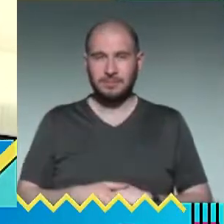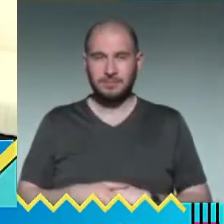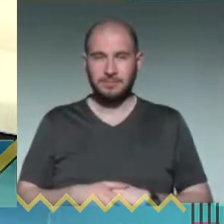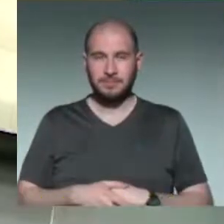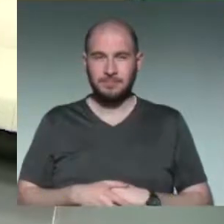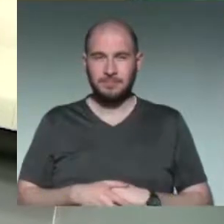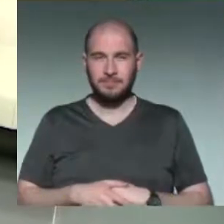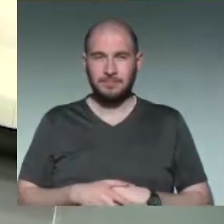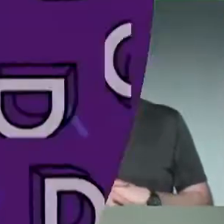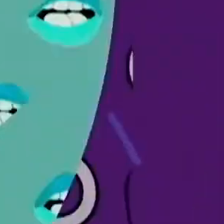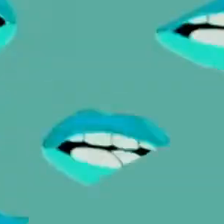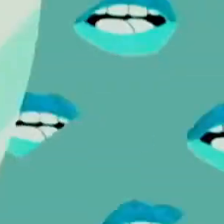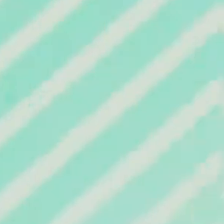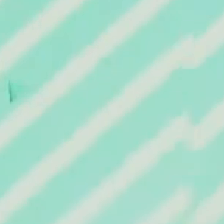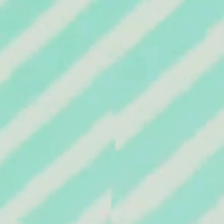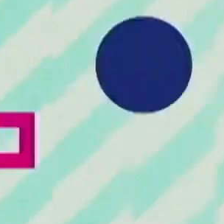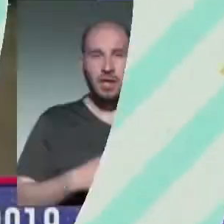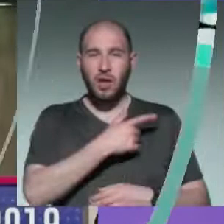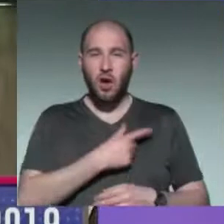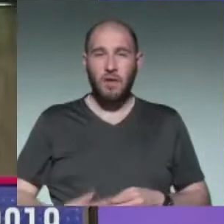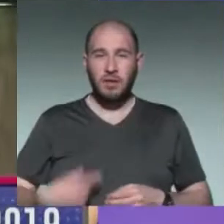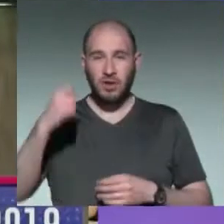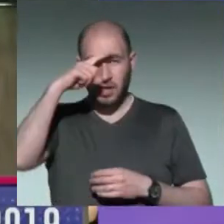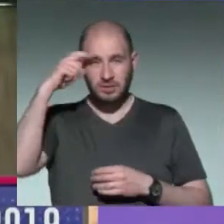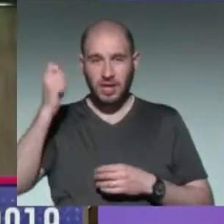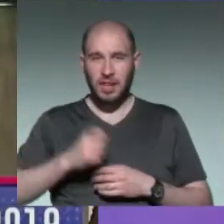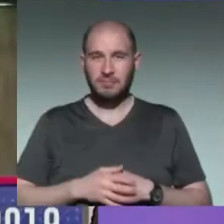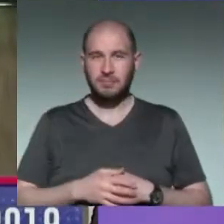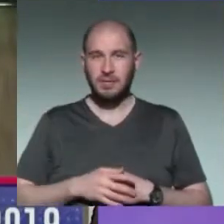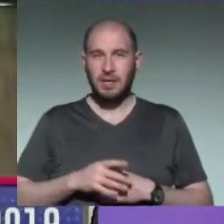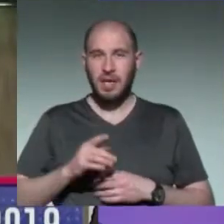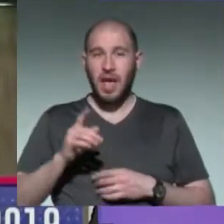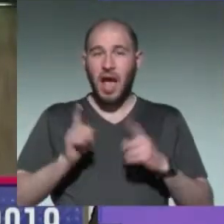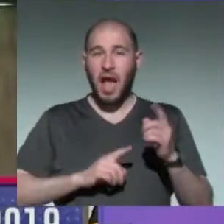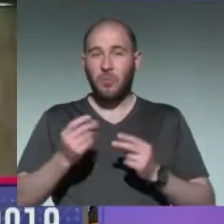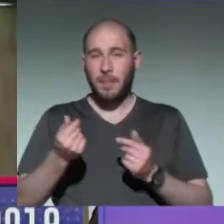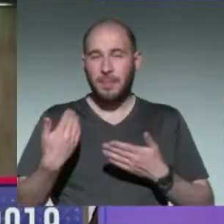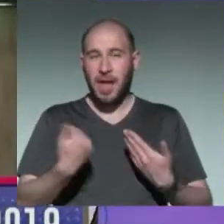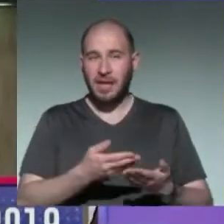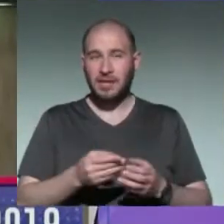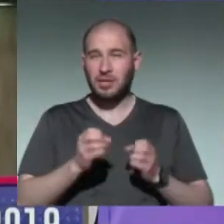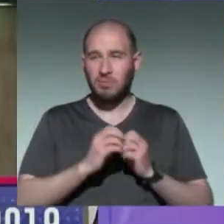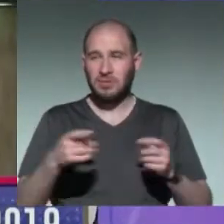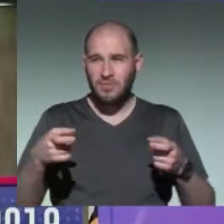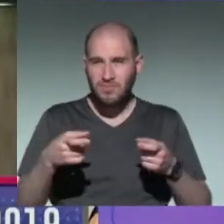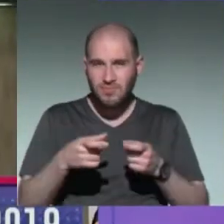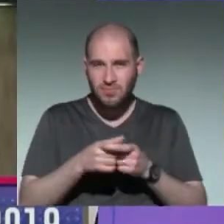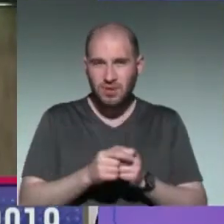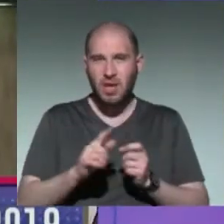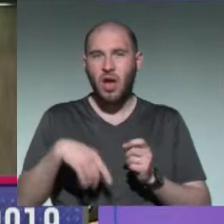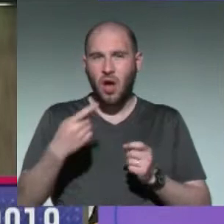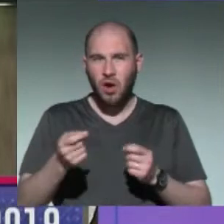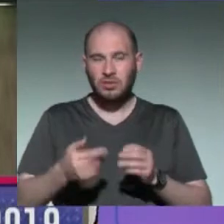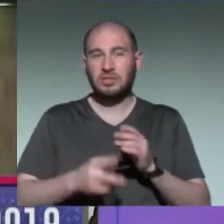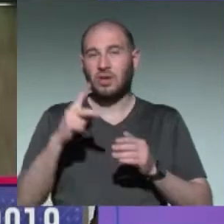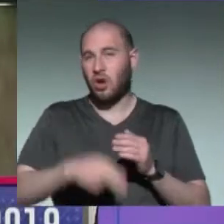Parecidos. El gobierno nacional hay algunos envíos de fondos que ya los ha empezado a reducir y en otros casos los ha